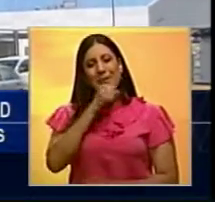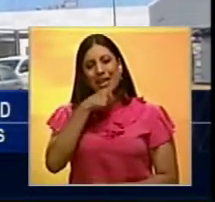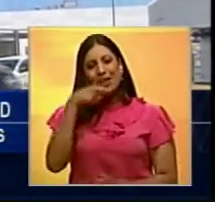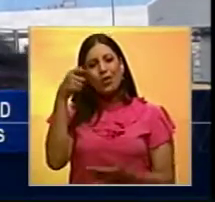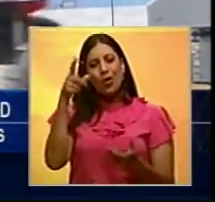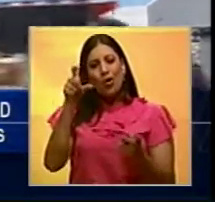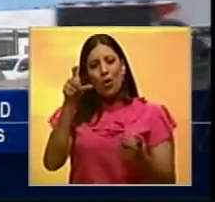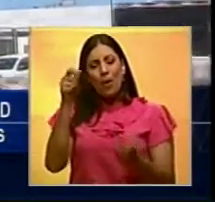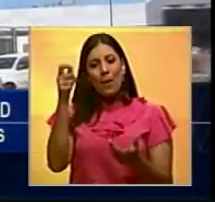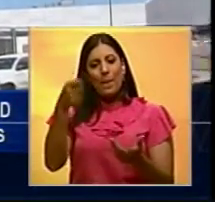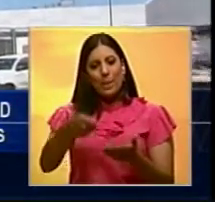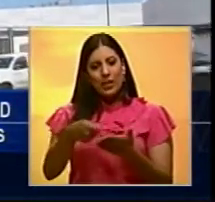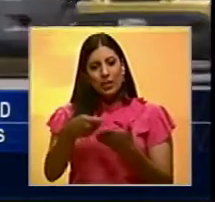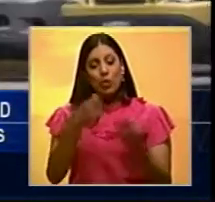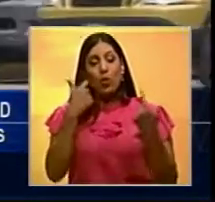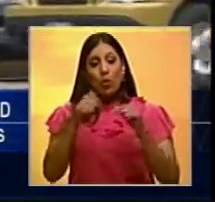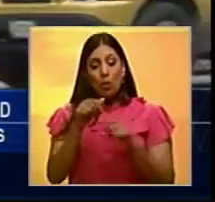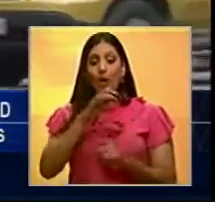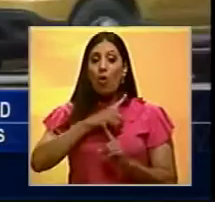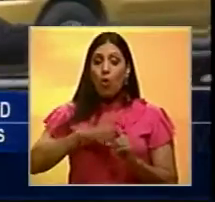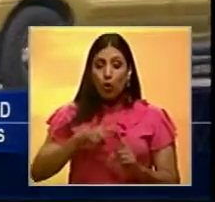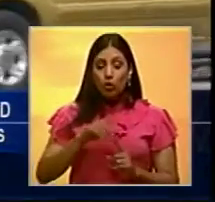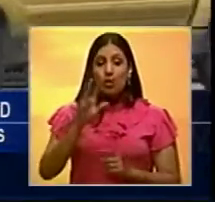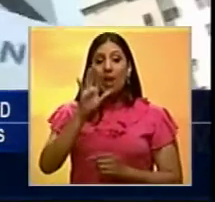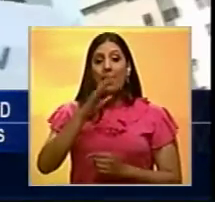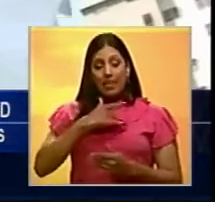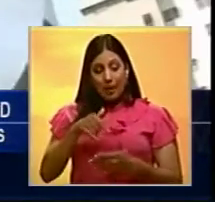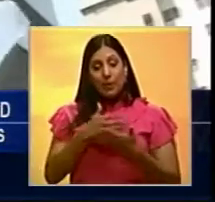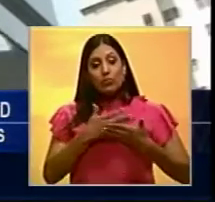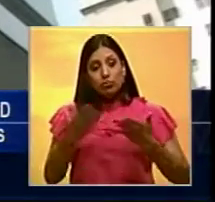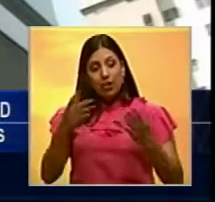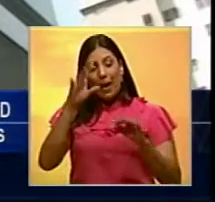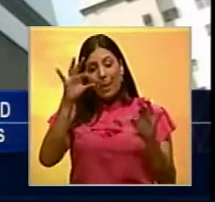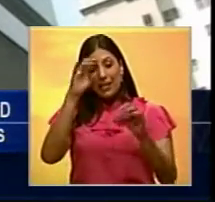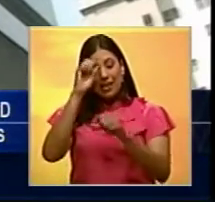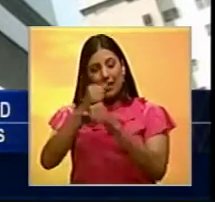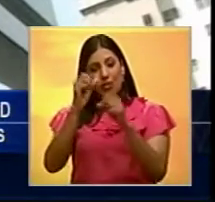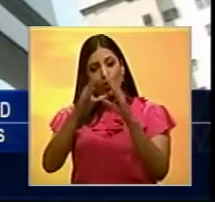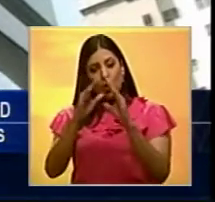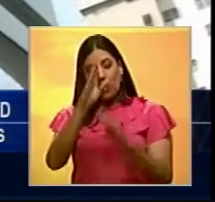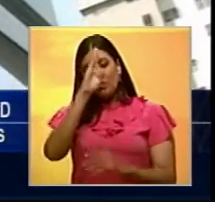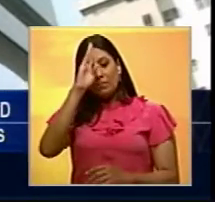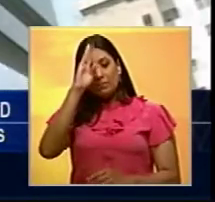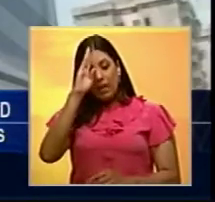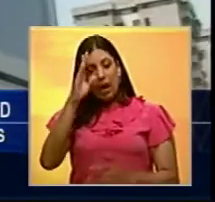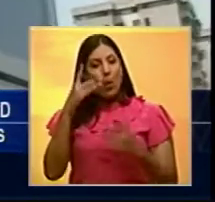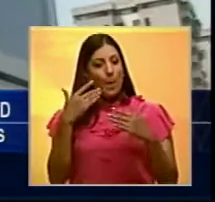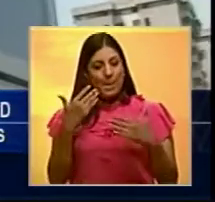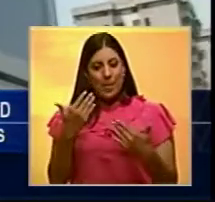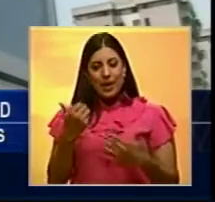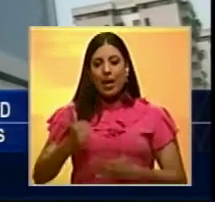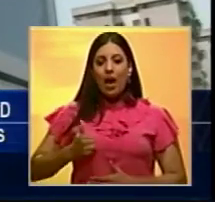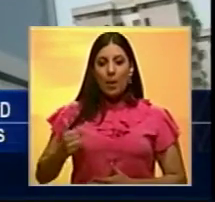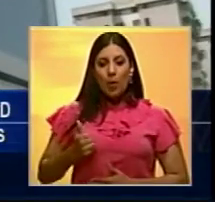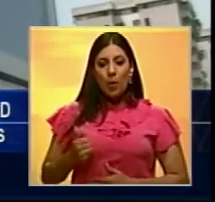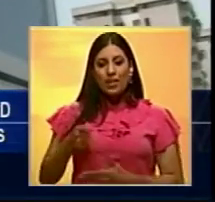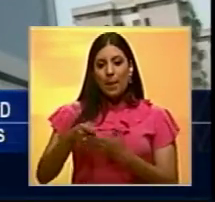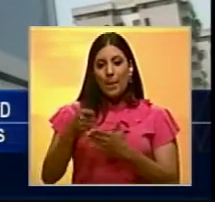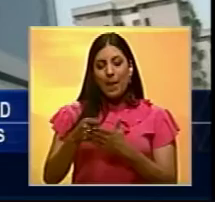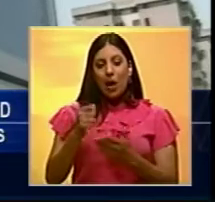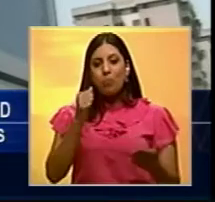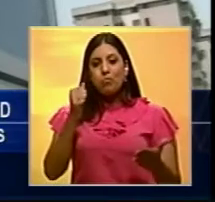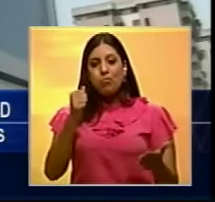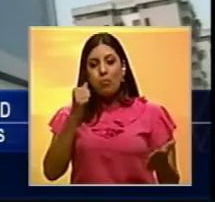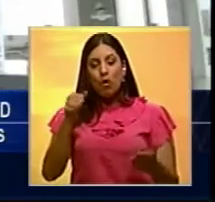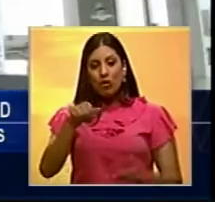ciudadanía durante el asueto navideño. Destacó que instalarán dispositivos especiales en todas las agencias bancarias del país a propósito del pago de